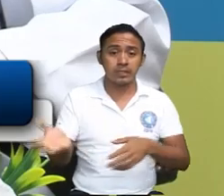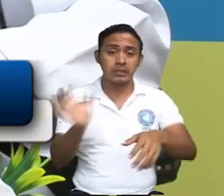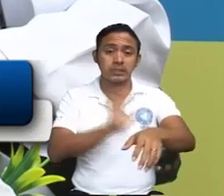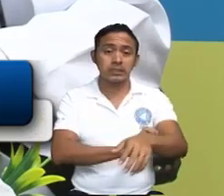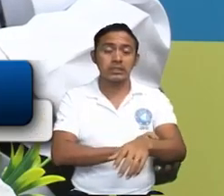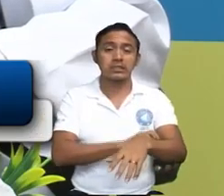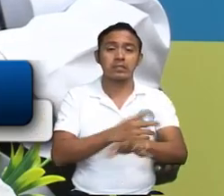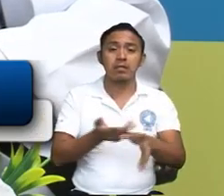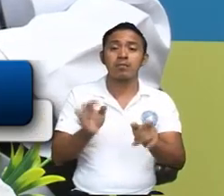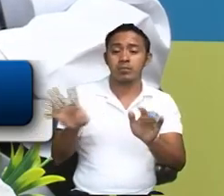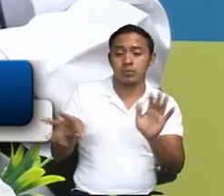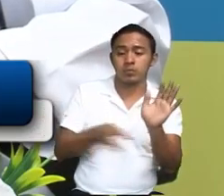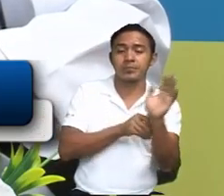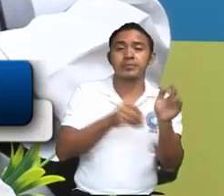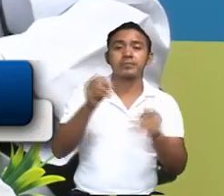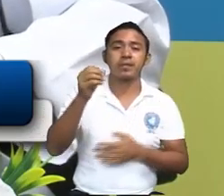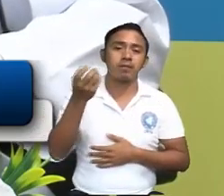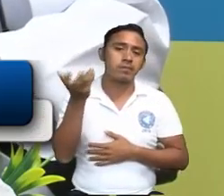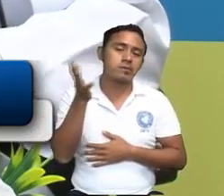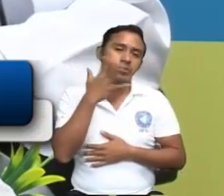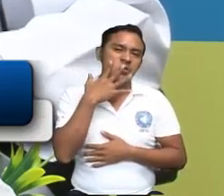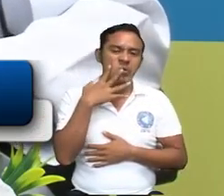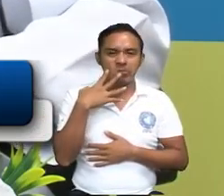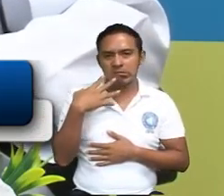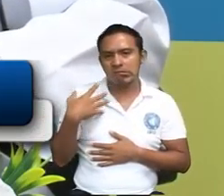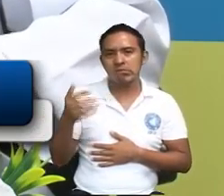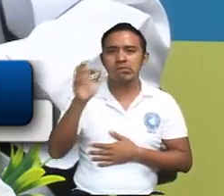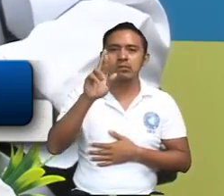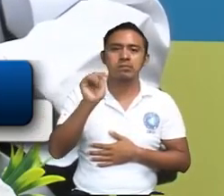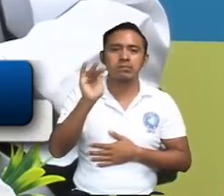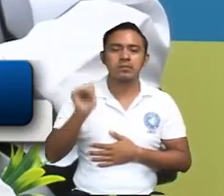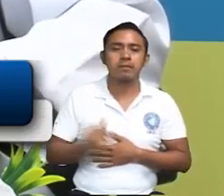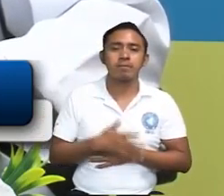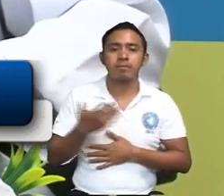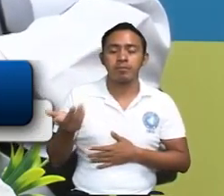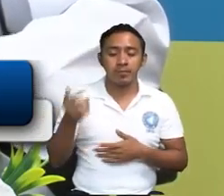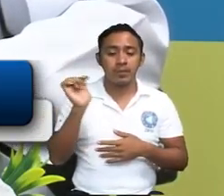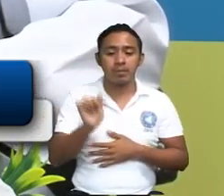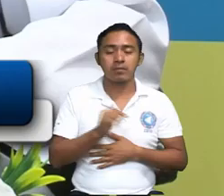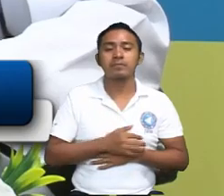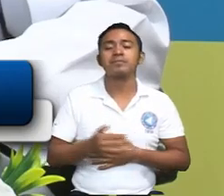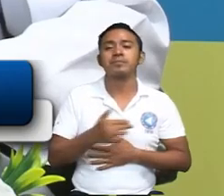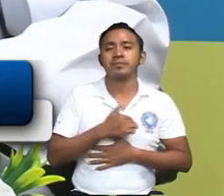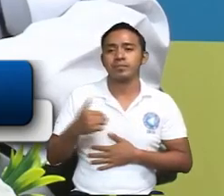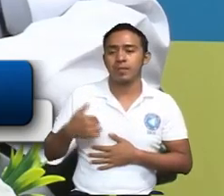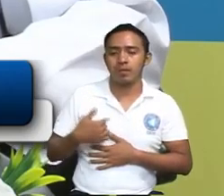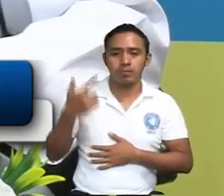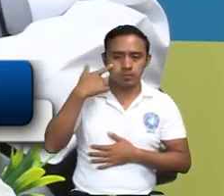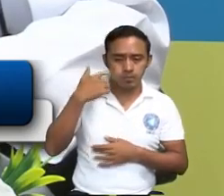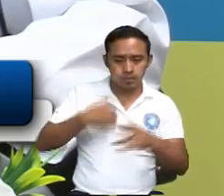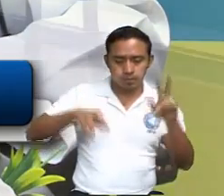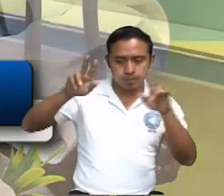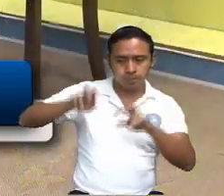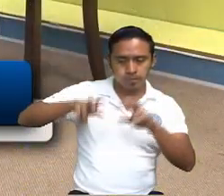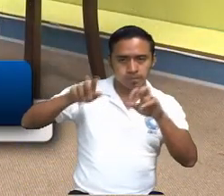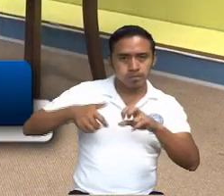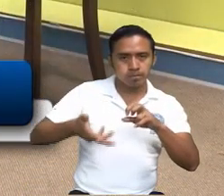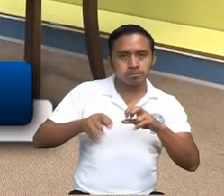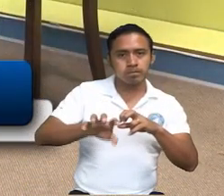puede ser transmisor del virus de la rabia. Claro. Entonces nosotros le cumplimos el protocolo de que observación del